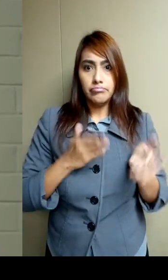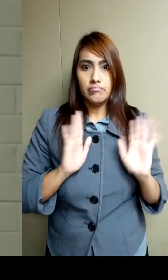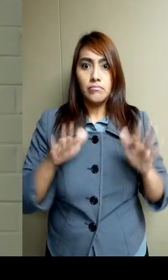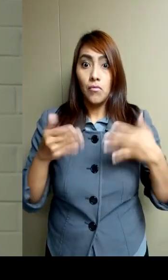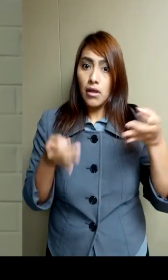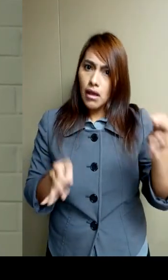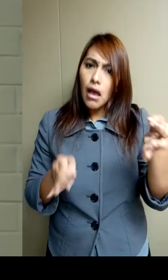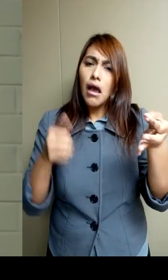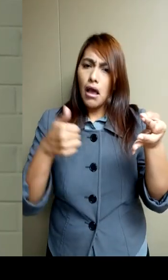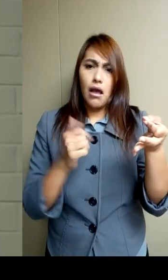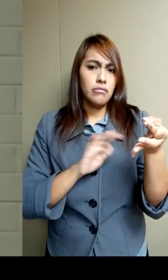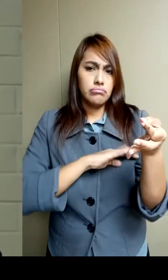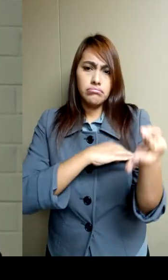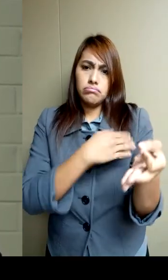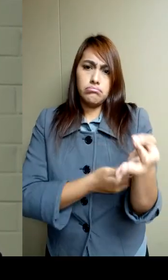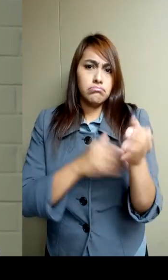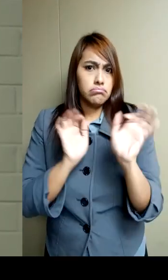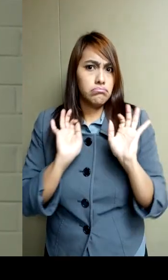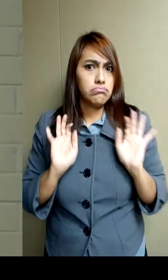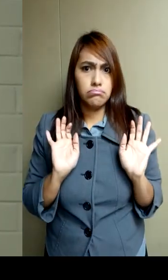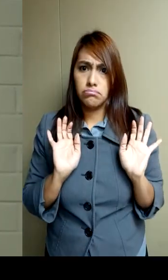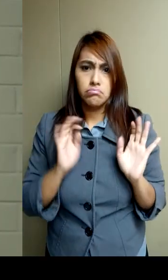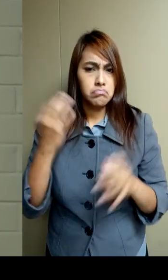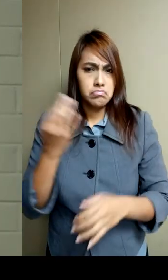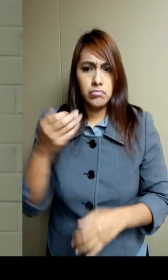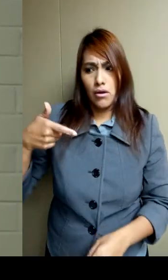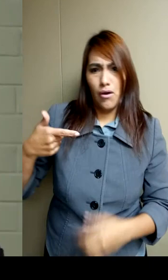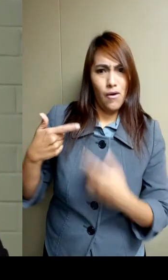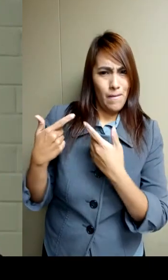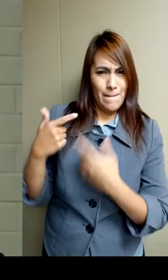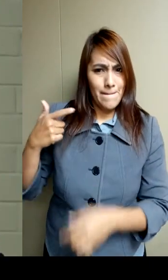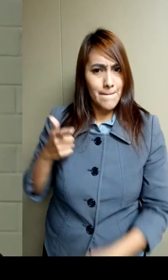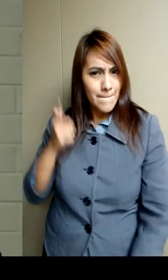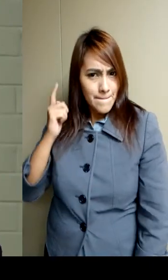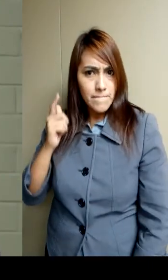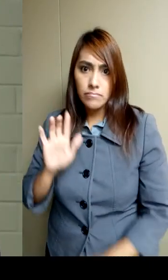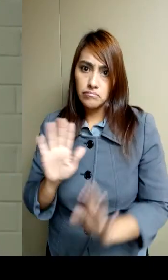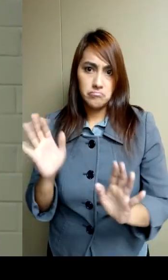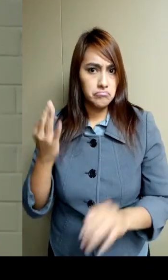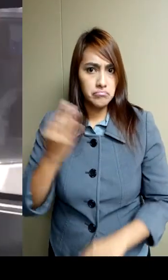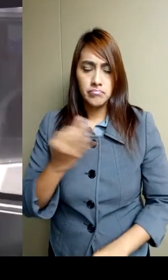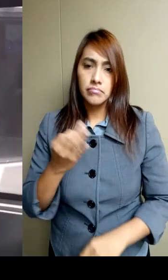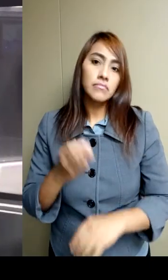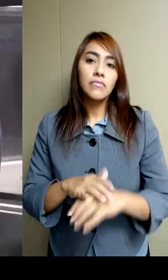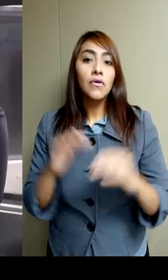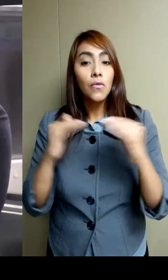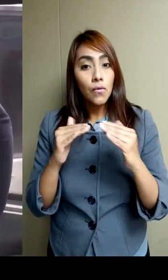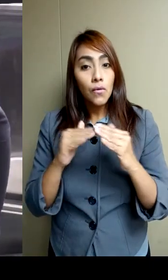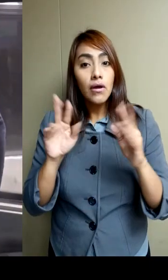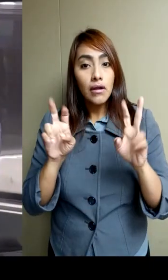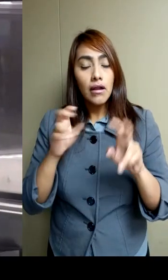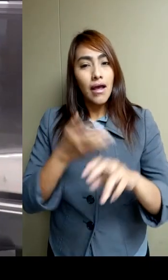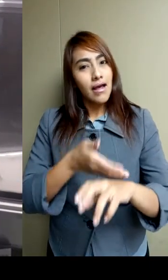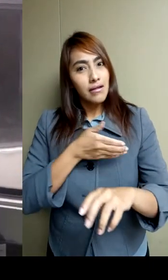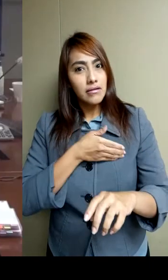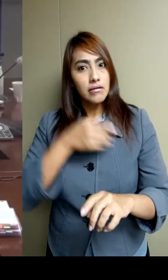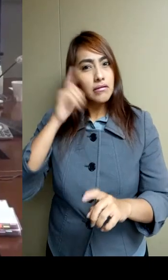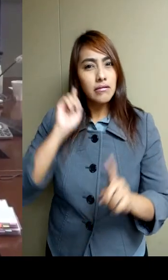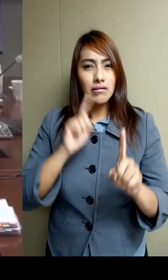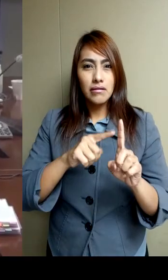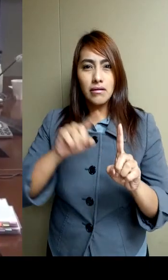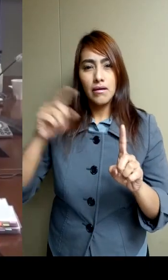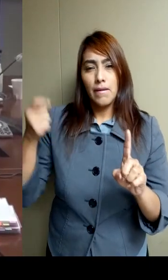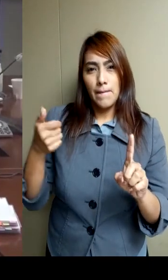nada porque porque llevas esa fuerza esa autoridad no necesita llevar armas al igual que la solicitud de antejuicio